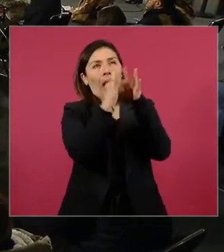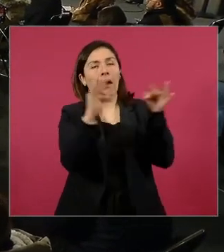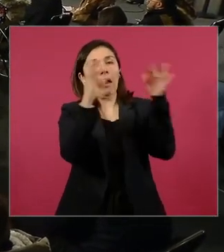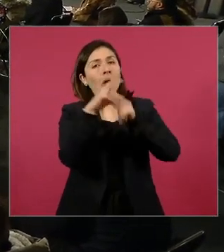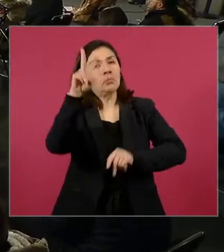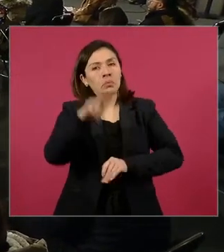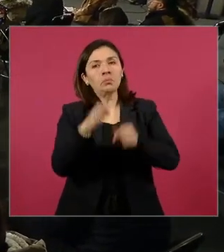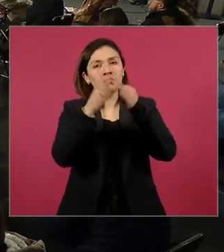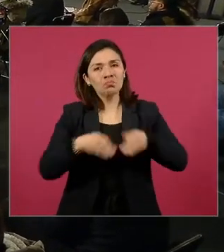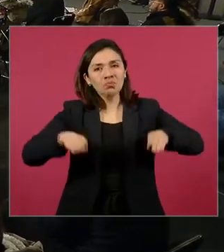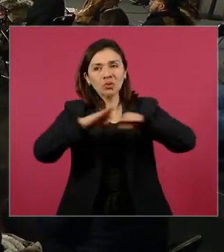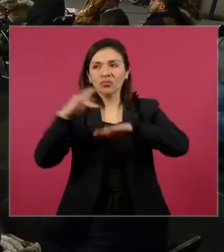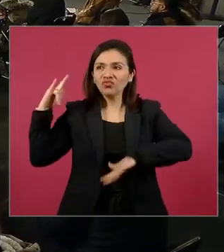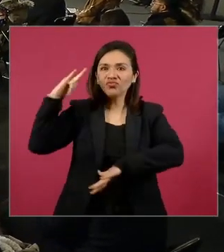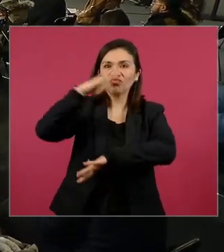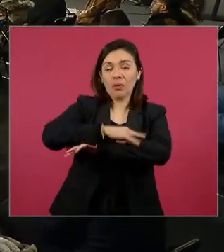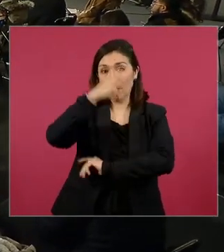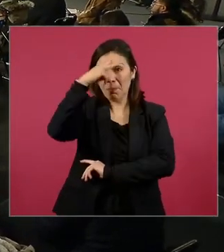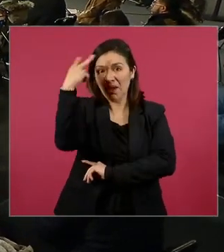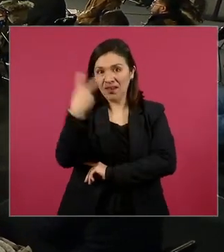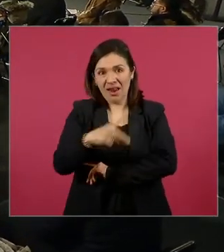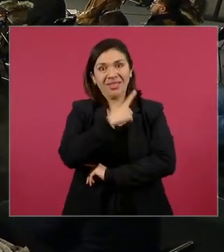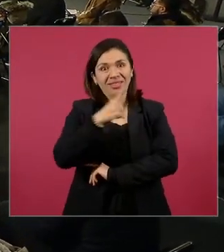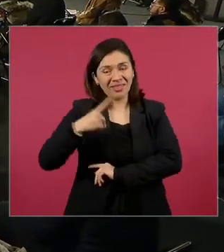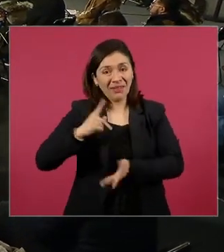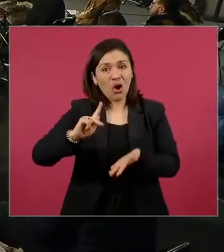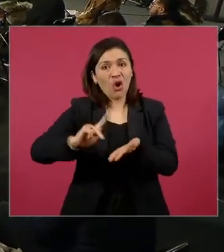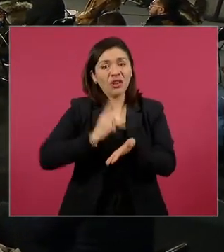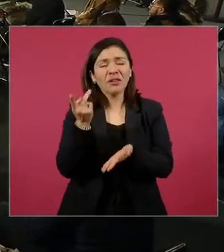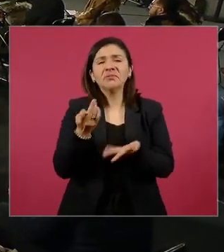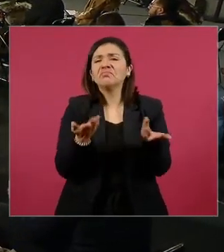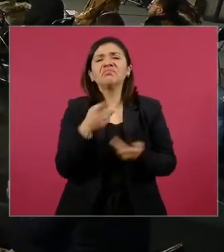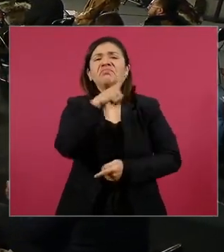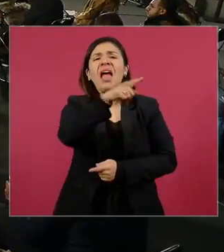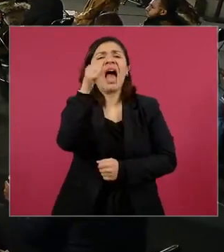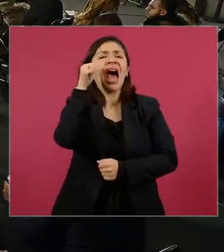referente, su inspiración ahora,